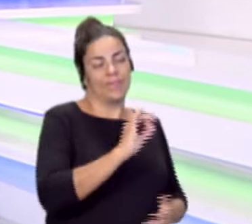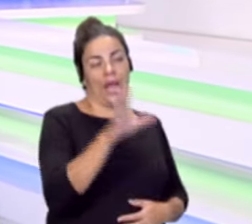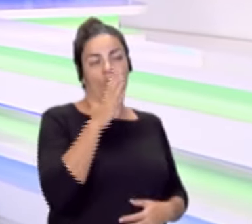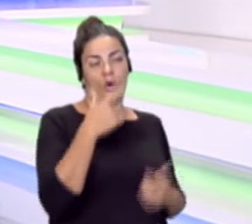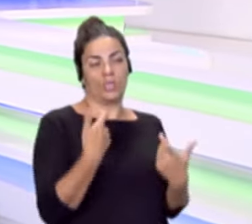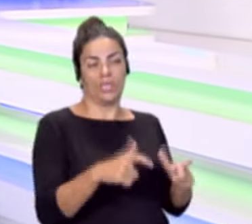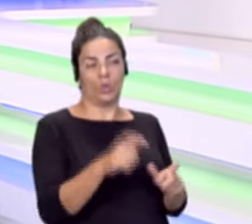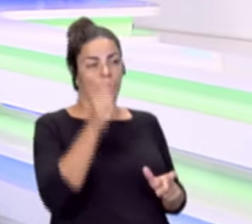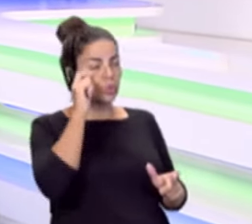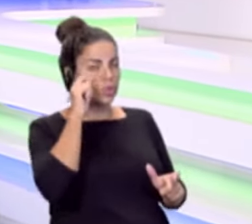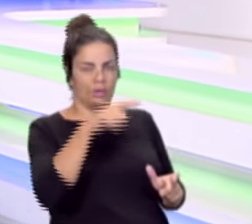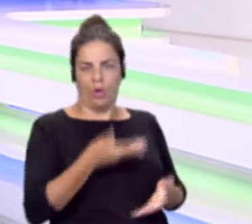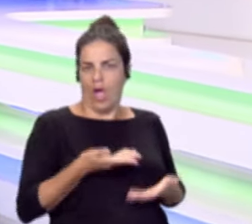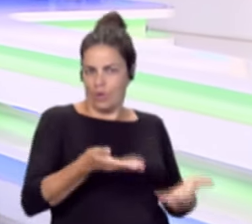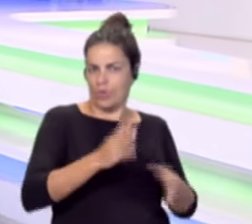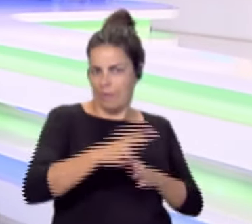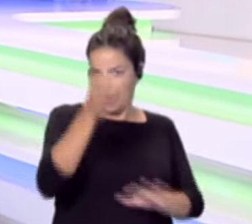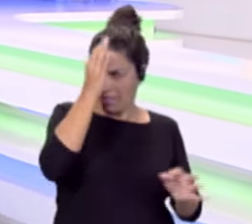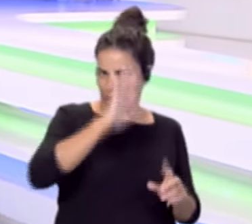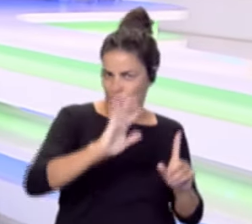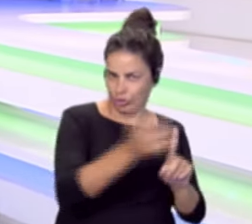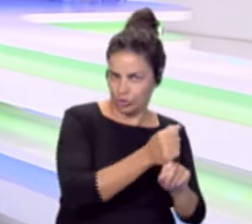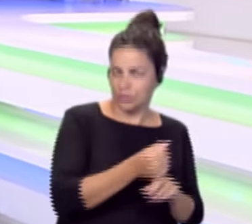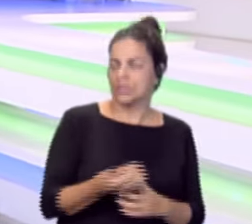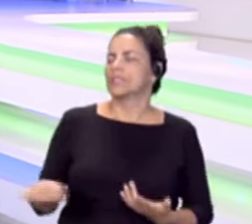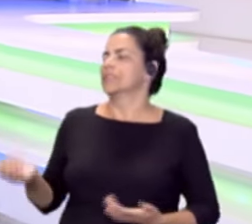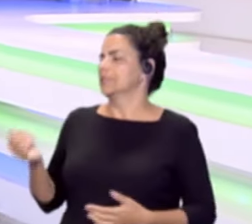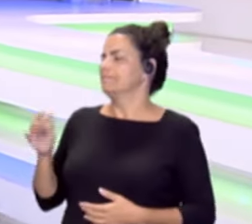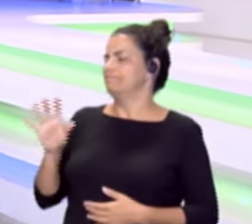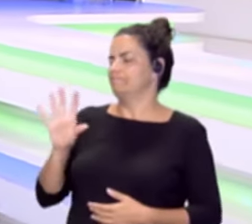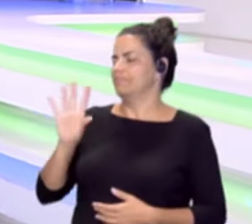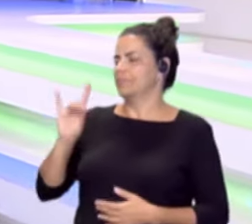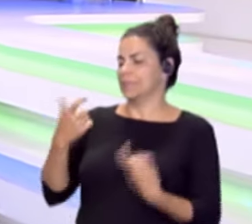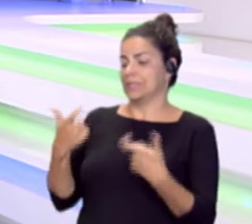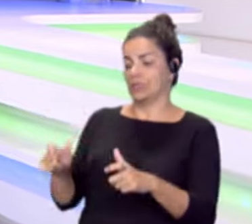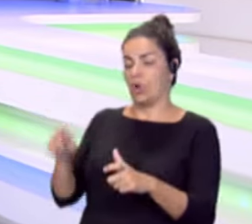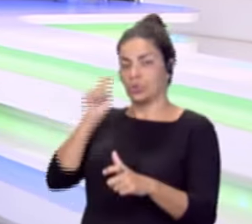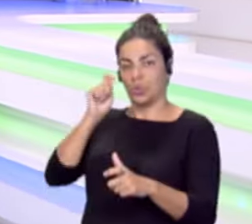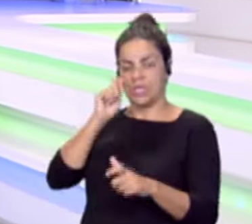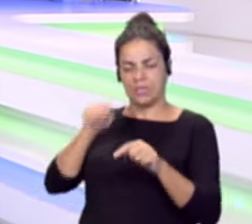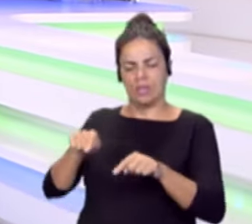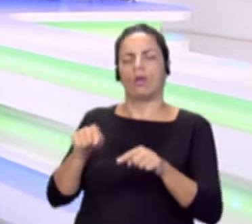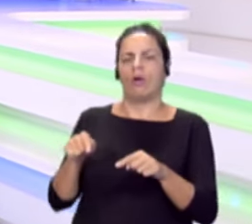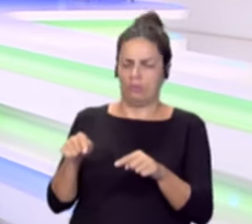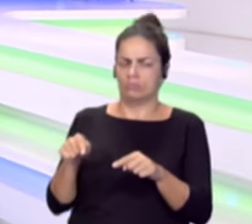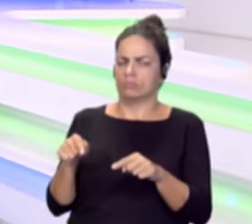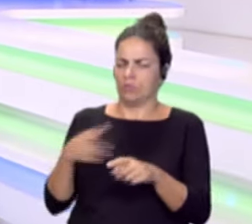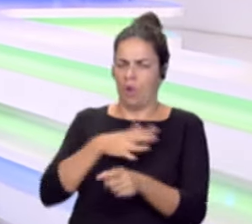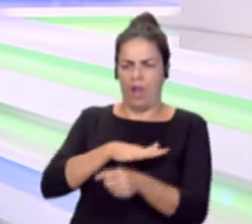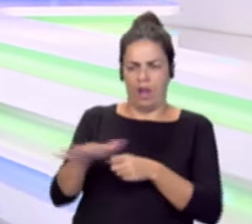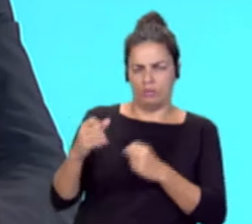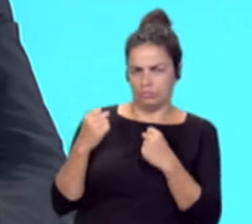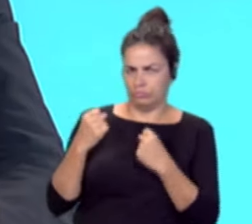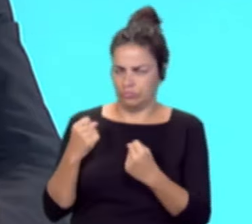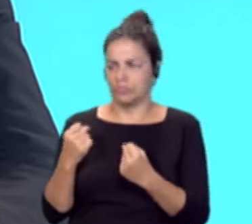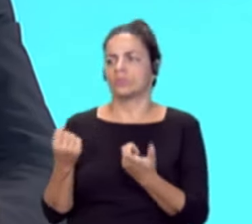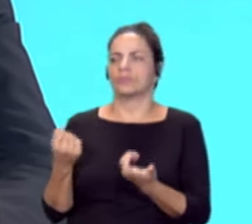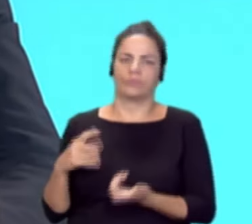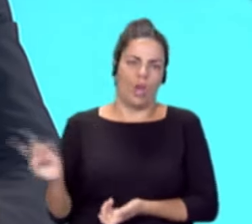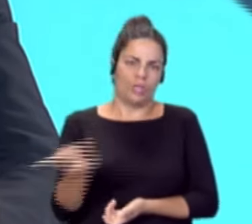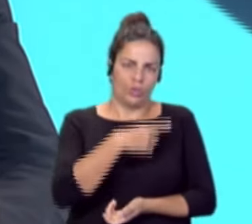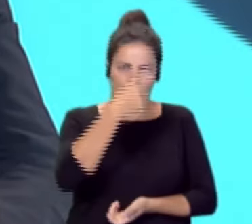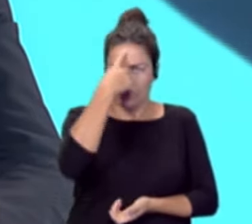medida a tener estos datos, ¿no? Sí, el sector turístico continúa teniendo muchísima fuerza. Bueno, de hecho, todos